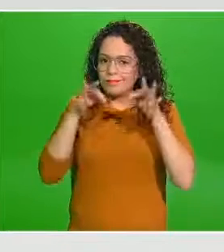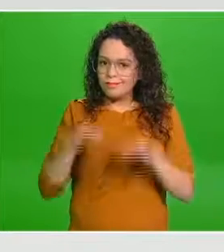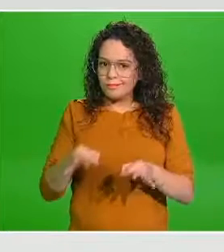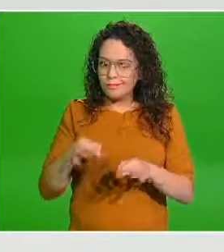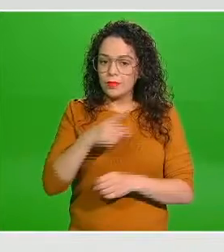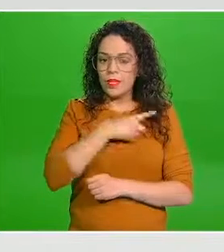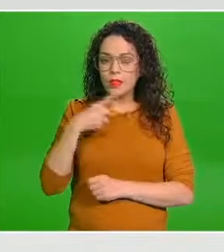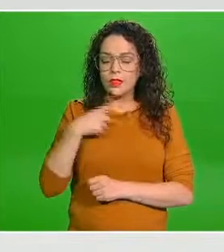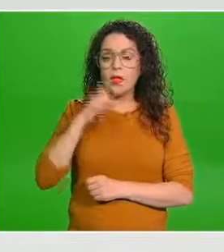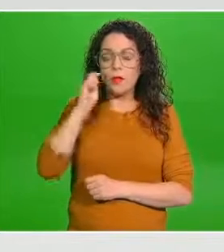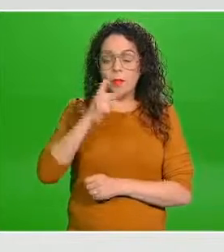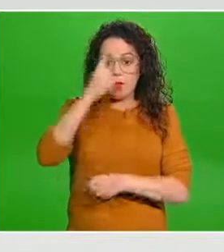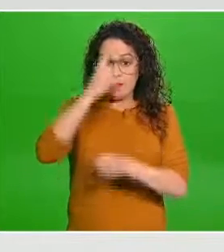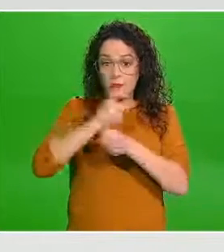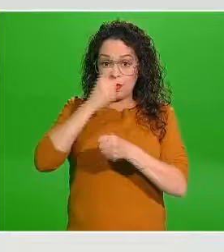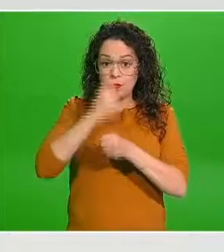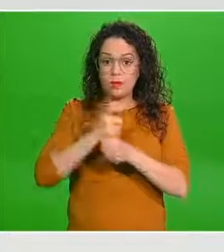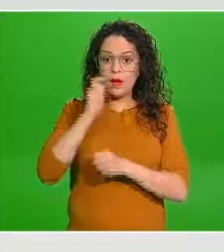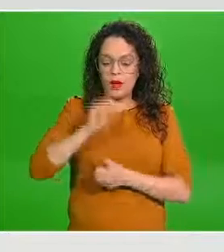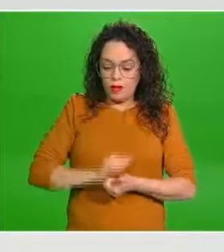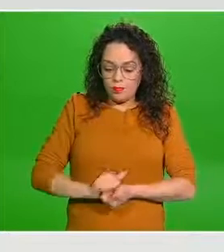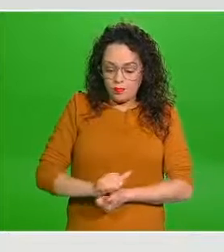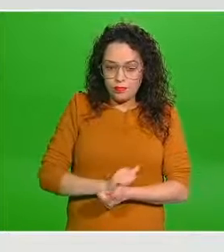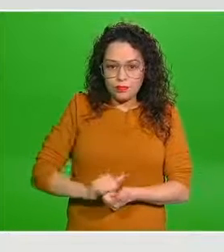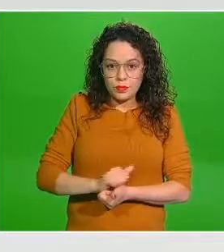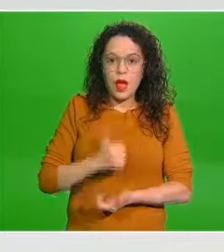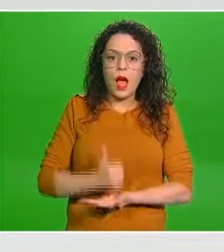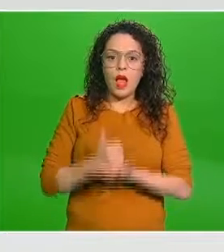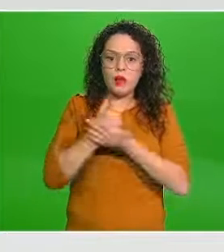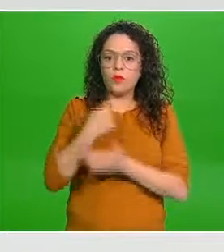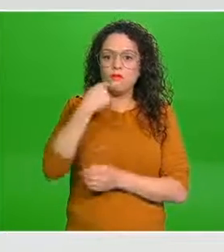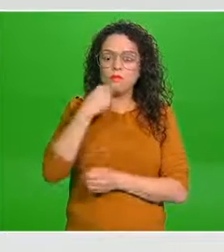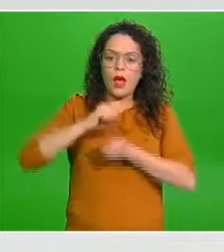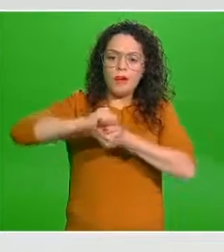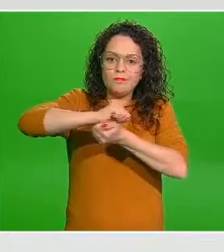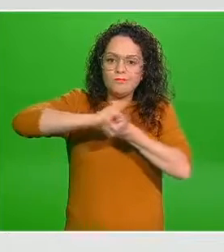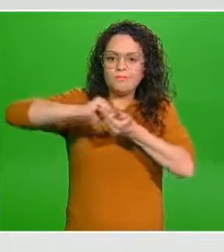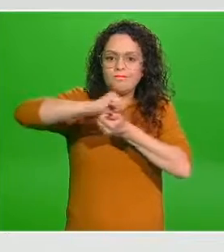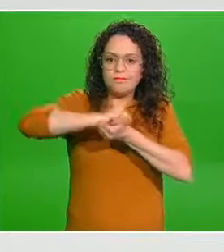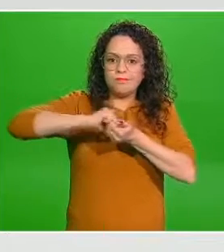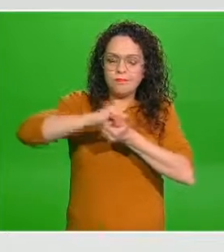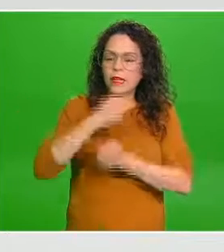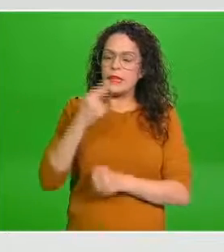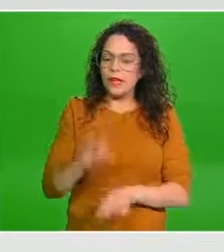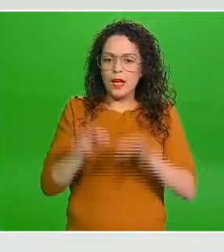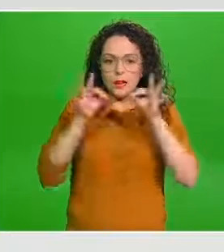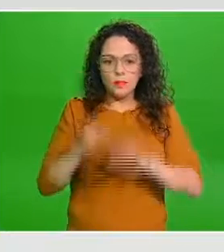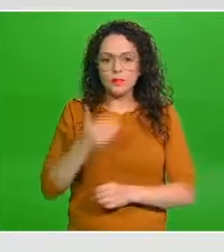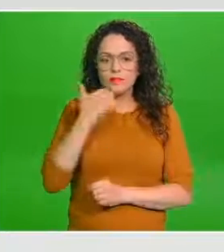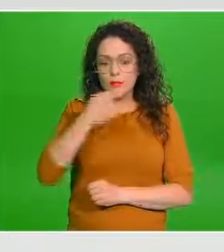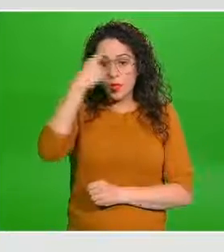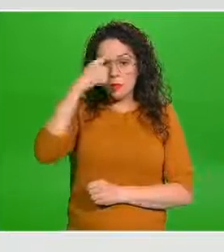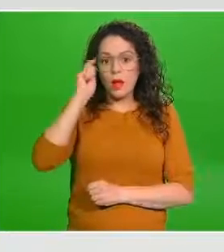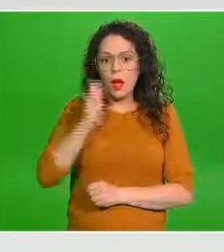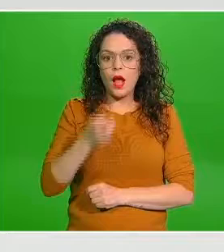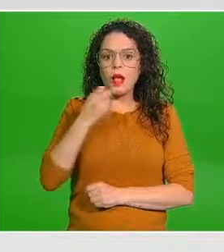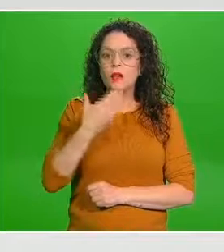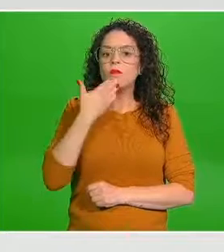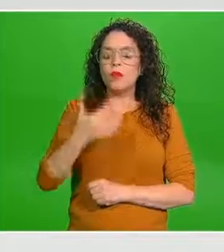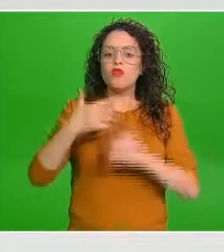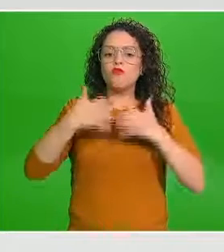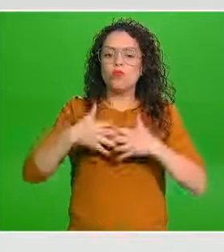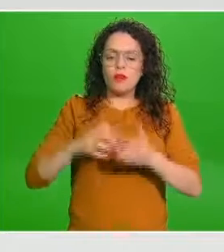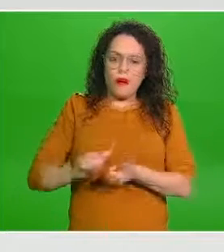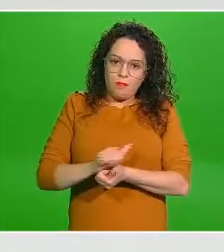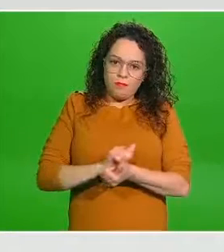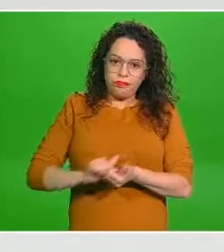masticación es el paso número 1 del proceso de digestión, entonces tiene que masticarse adecuadamente para que se dé a cabo este